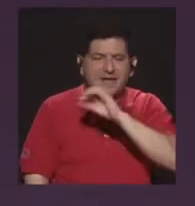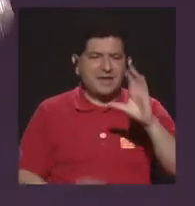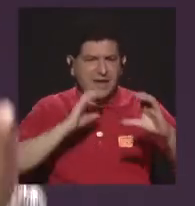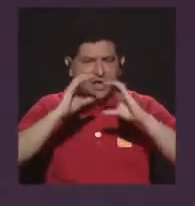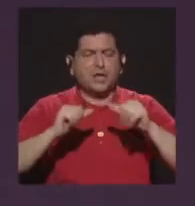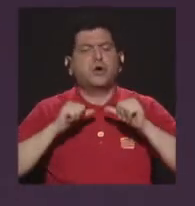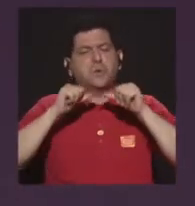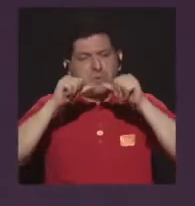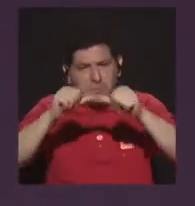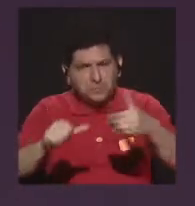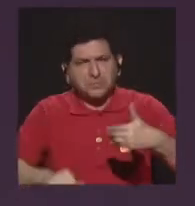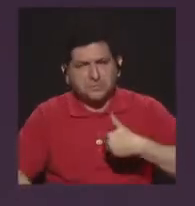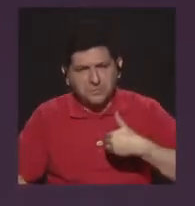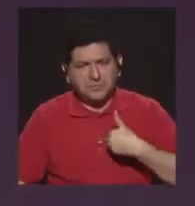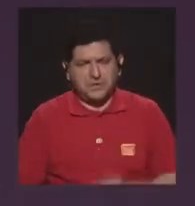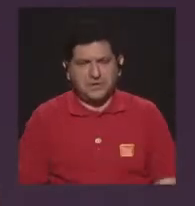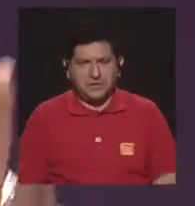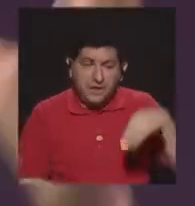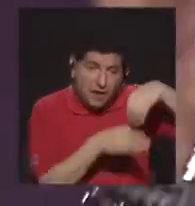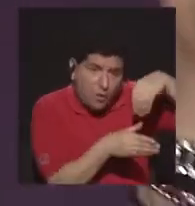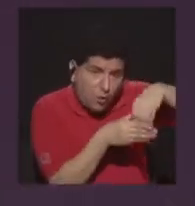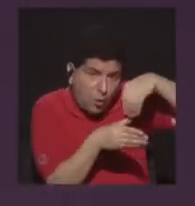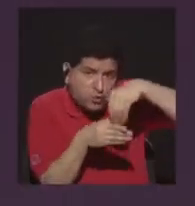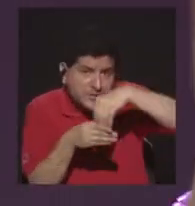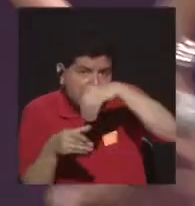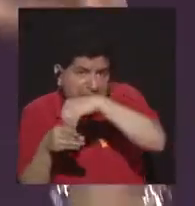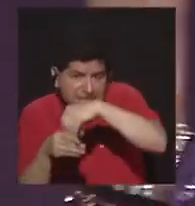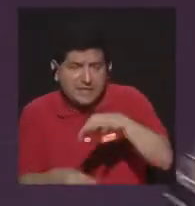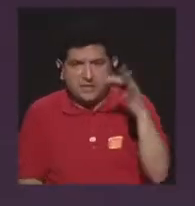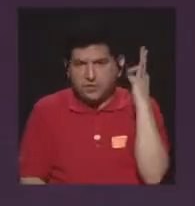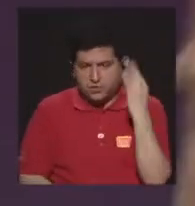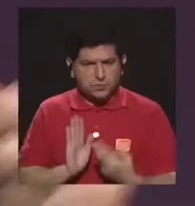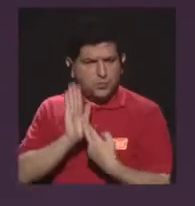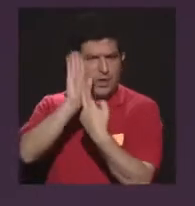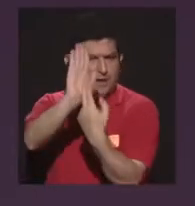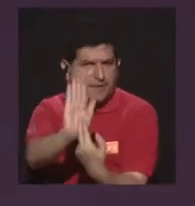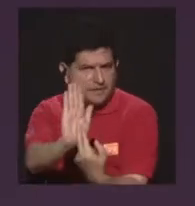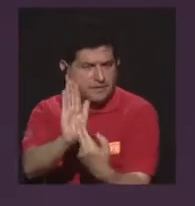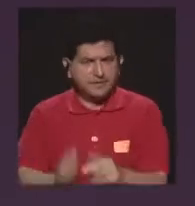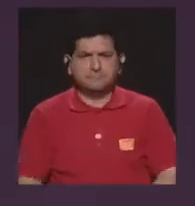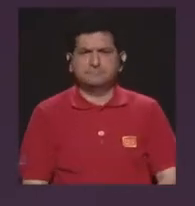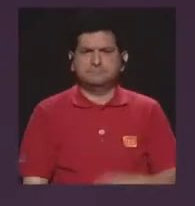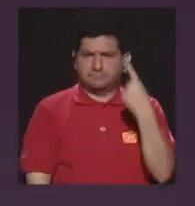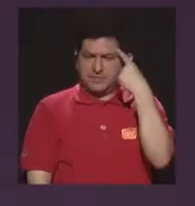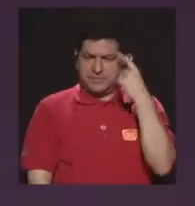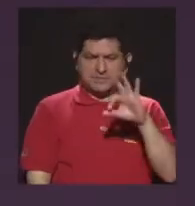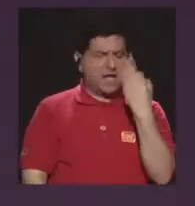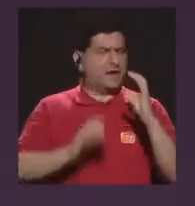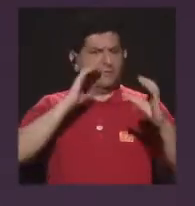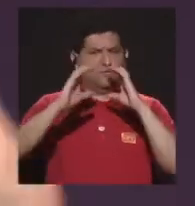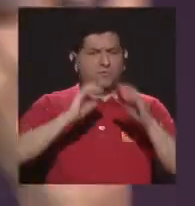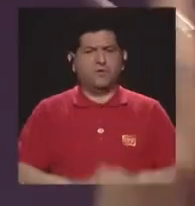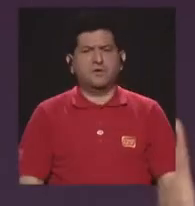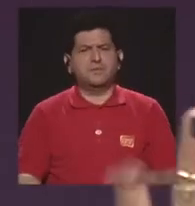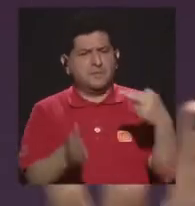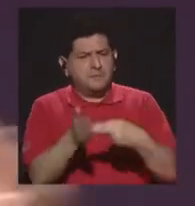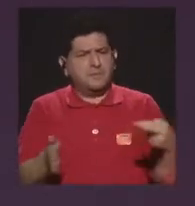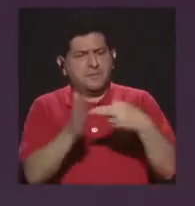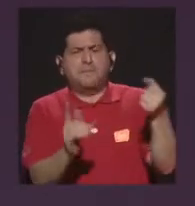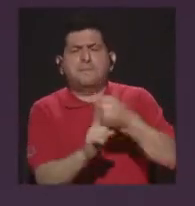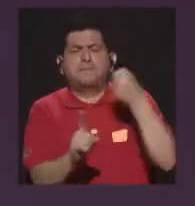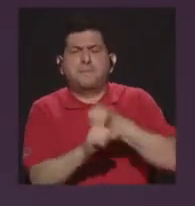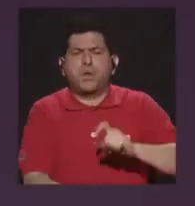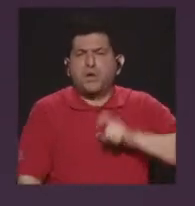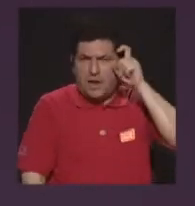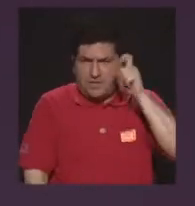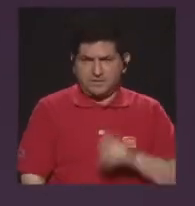sigue teniendo en la parte de contenidos, esto, cómo las mujeres somos representadas en los medios de comunicación, la reproducción de la violencia de género en